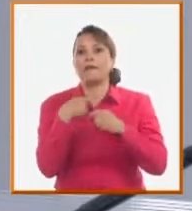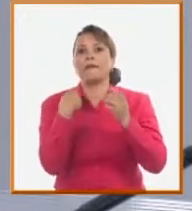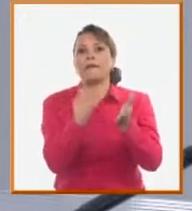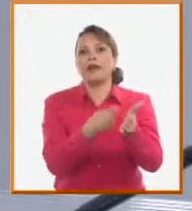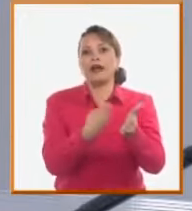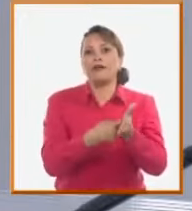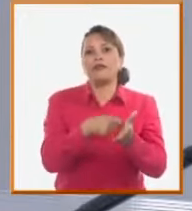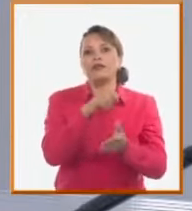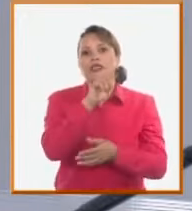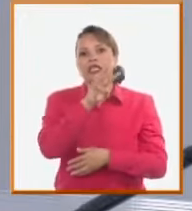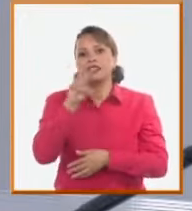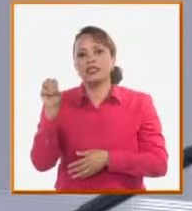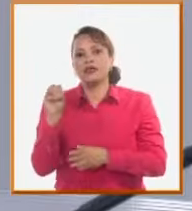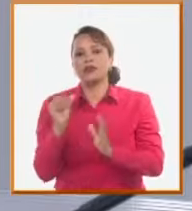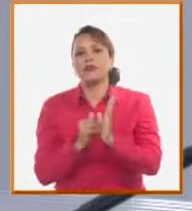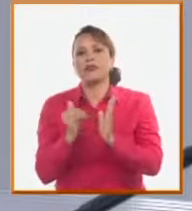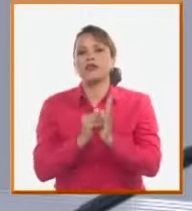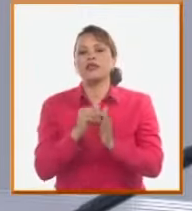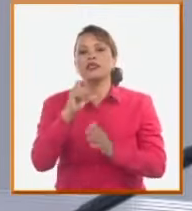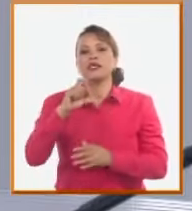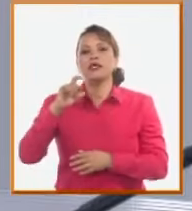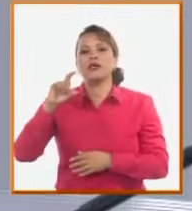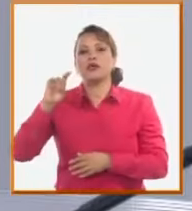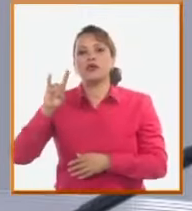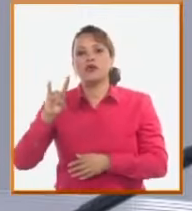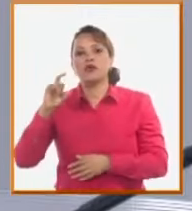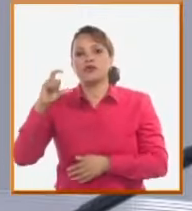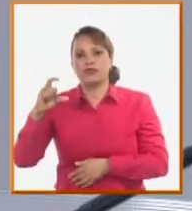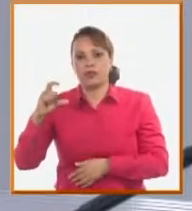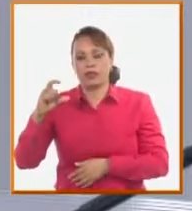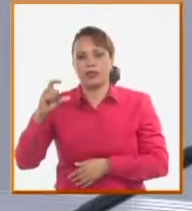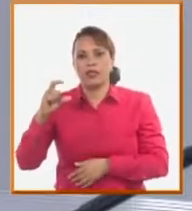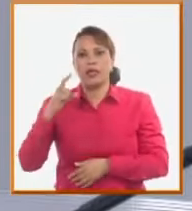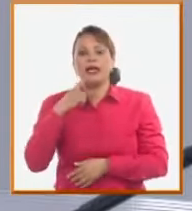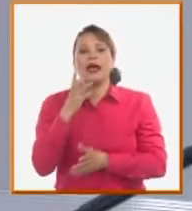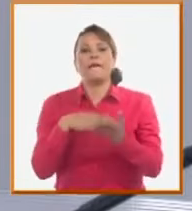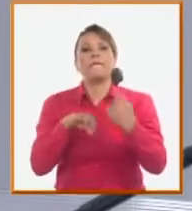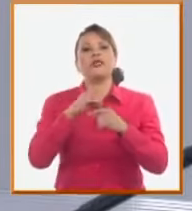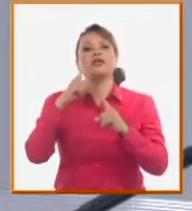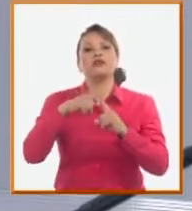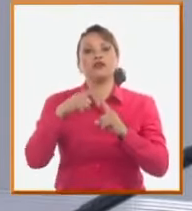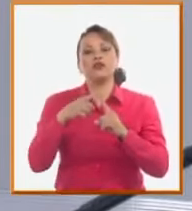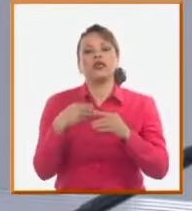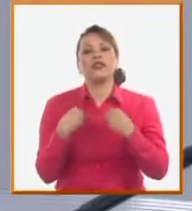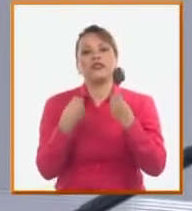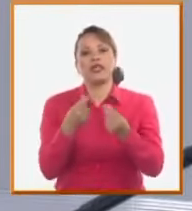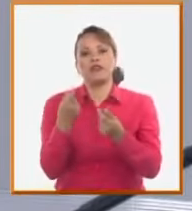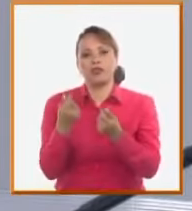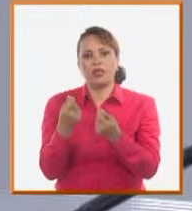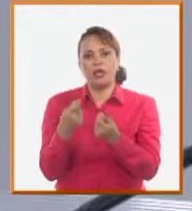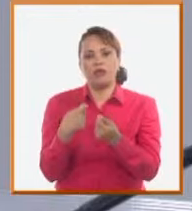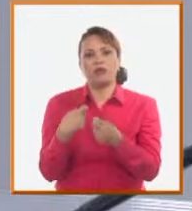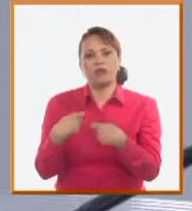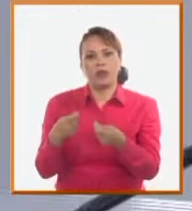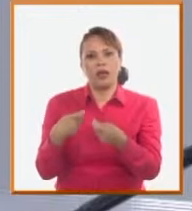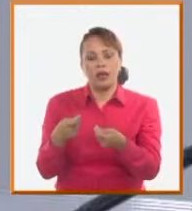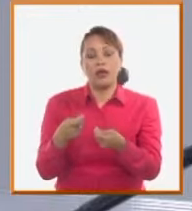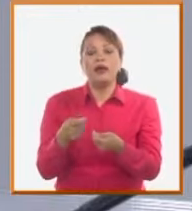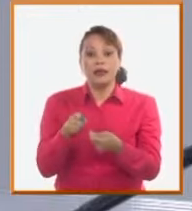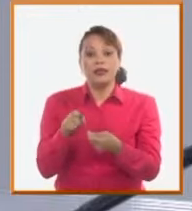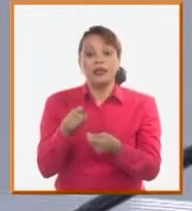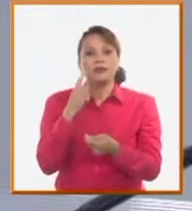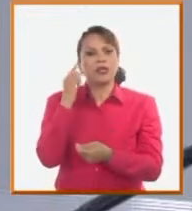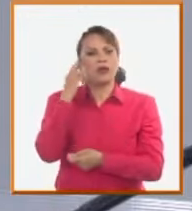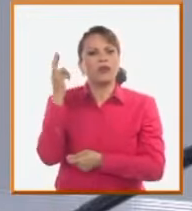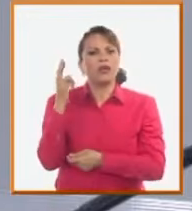de 300 millones de CUC. Y de inmediato al Mintur se le dio un adelanto para las labores de recuperación. Recordemos que ese